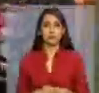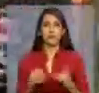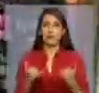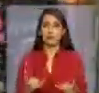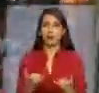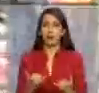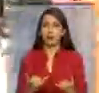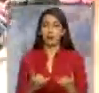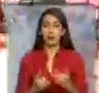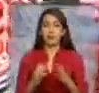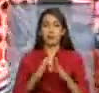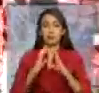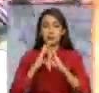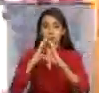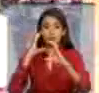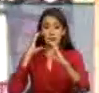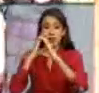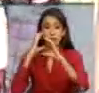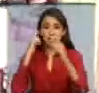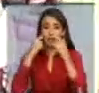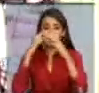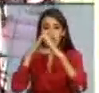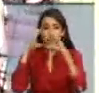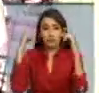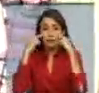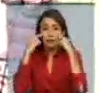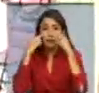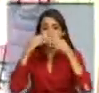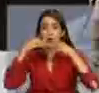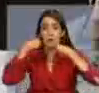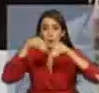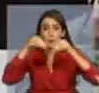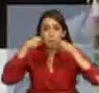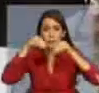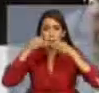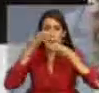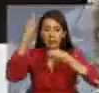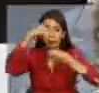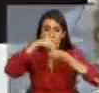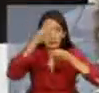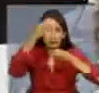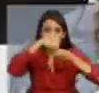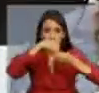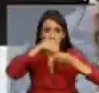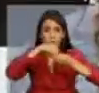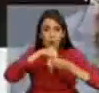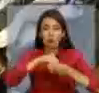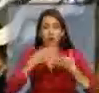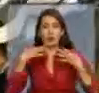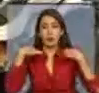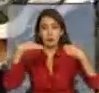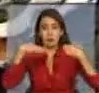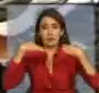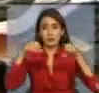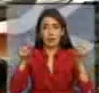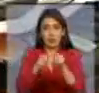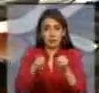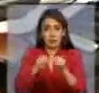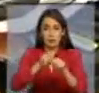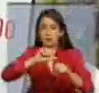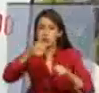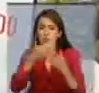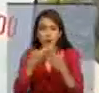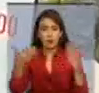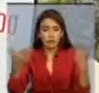debía transportar materiales de plástico, pero en su interior se halló vestimenta, zapatos y otros artículos que pretendían